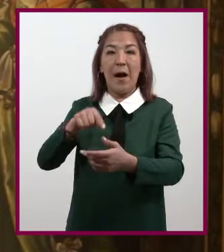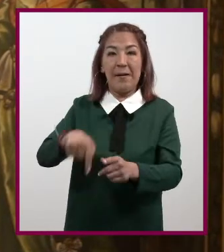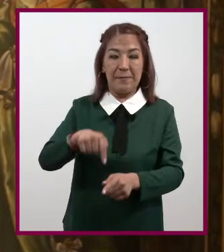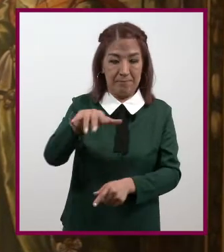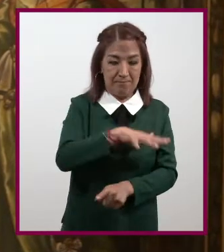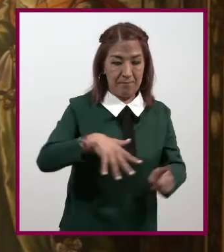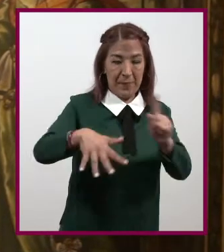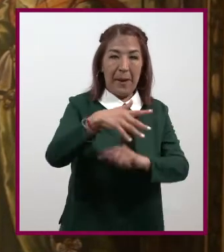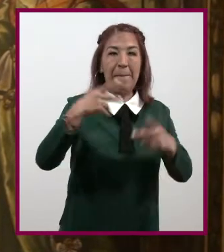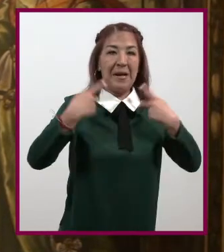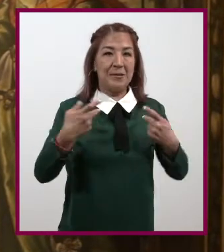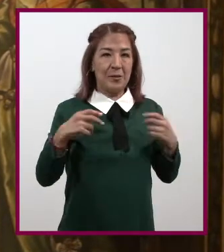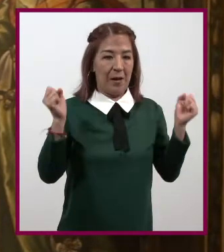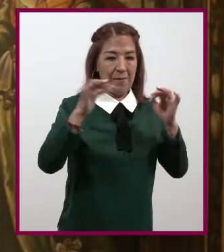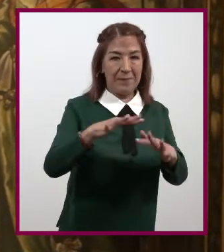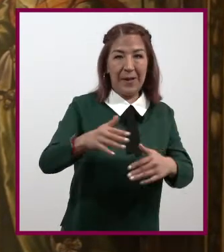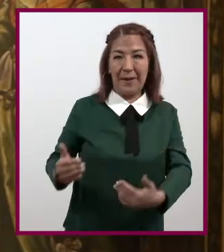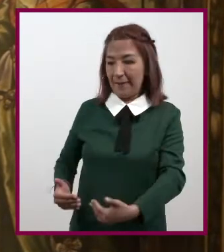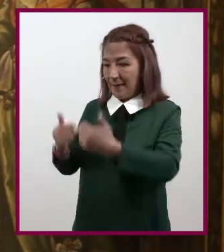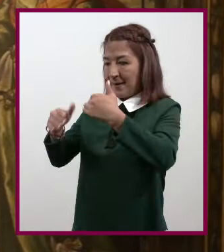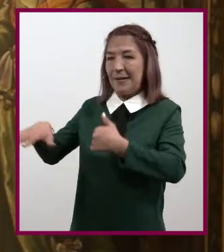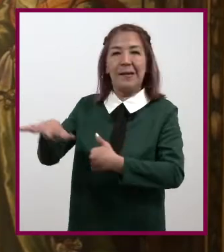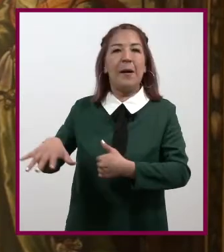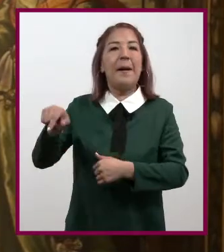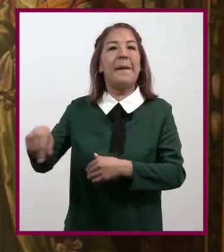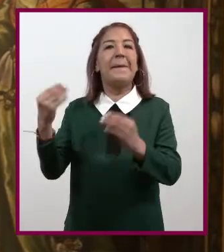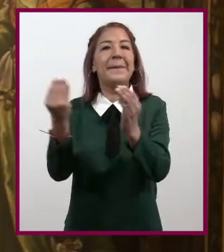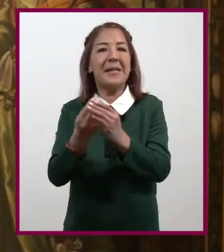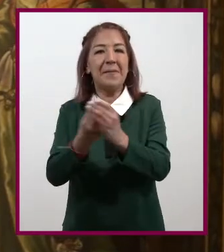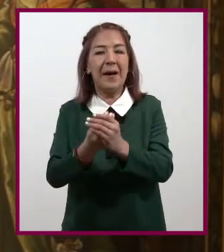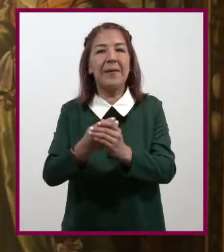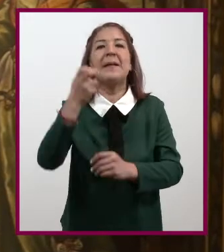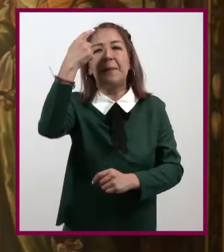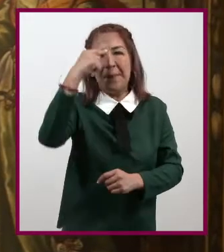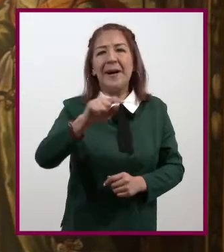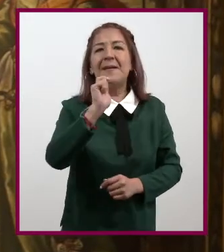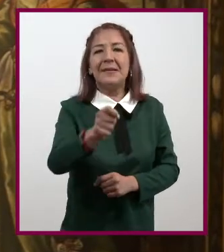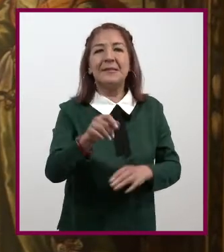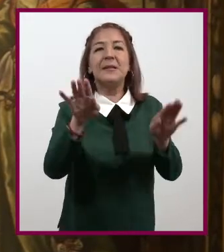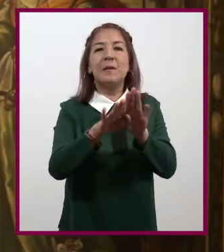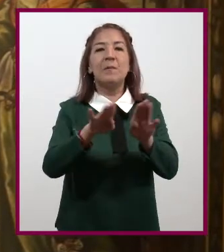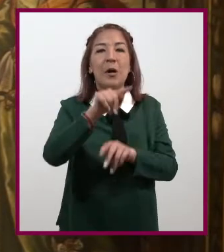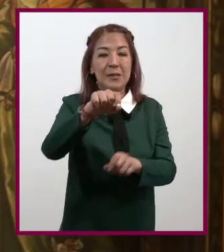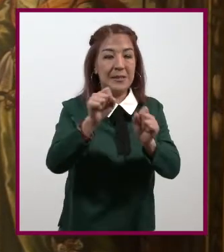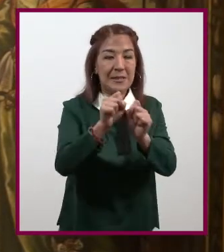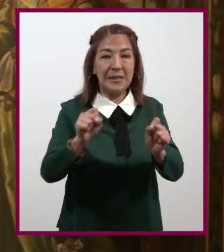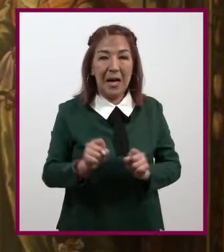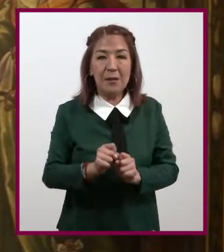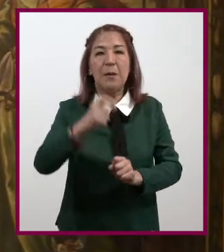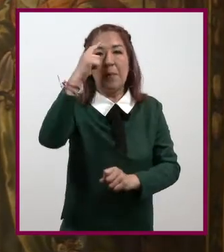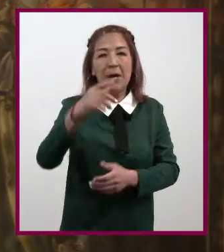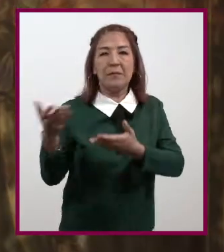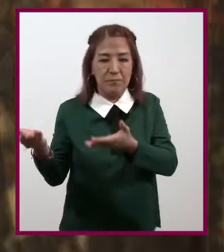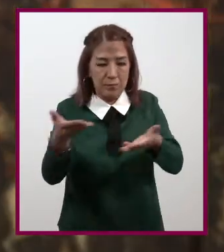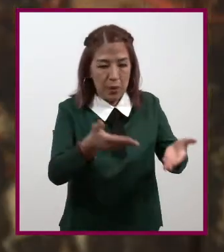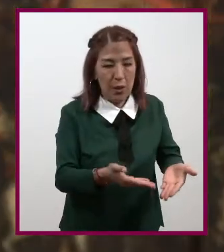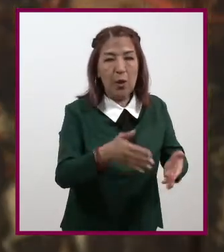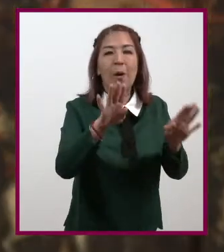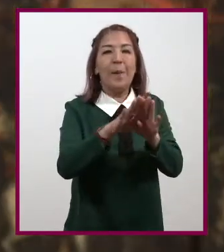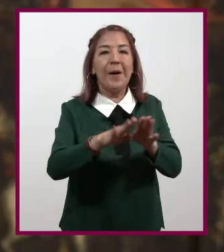en específico lo que permitían era darle un salón de recepción y una